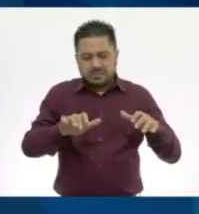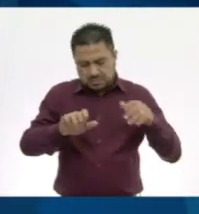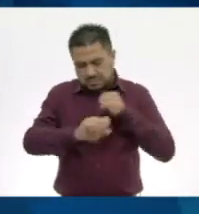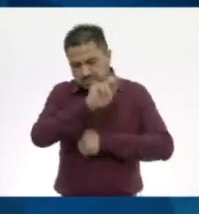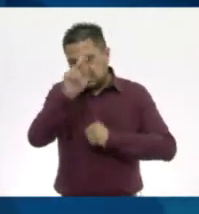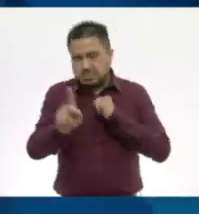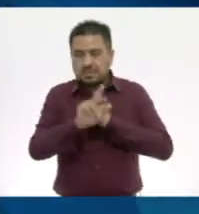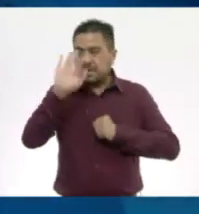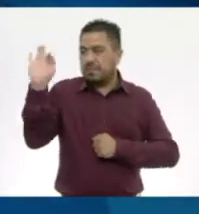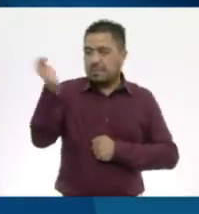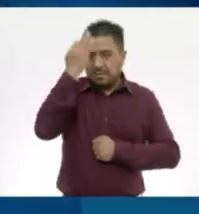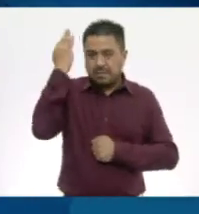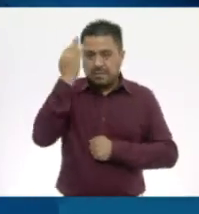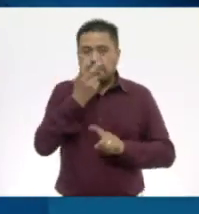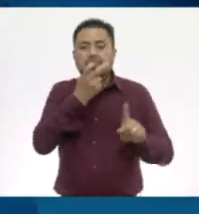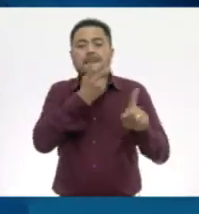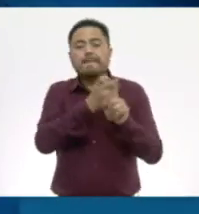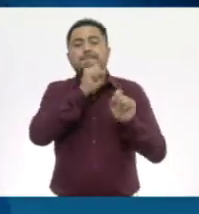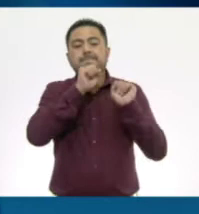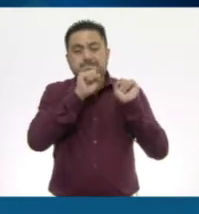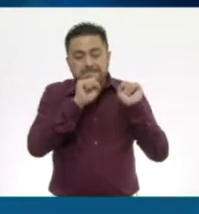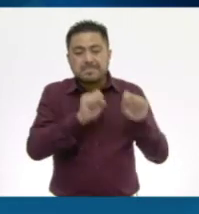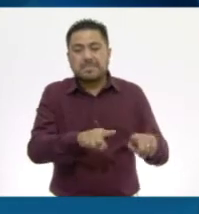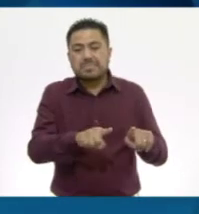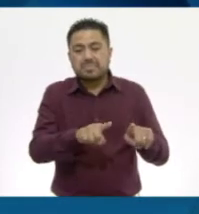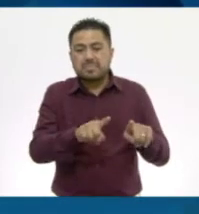república federal. Eso también es una